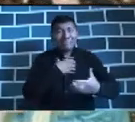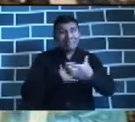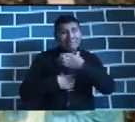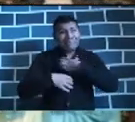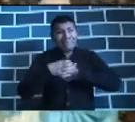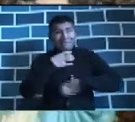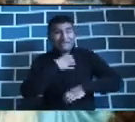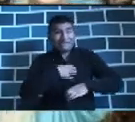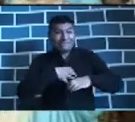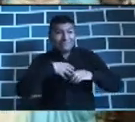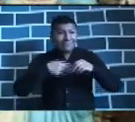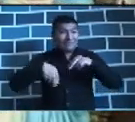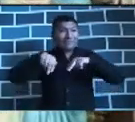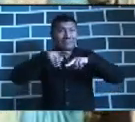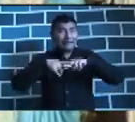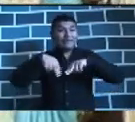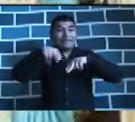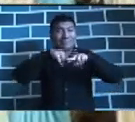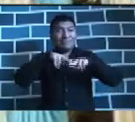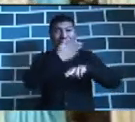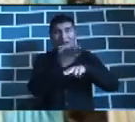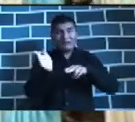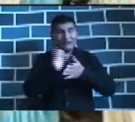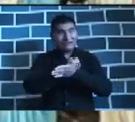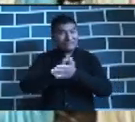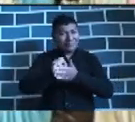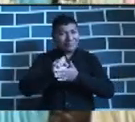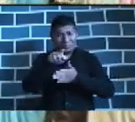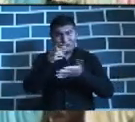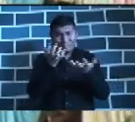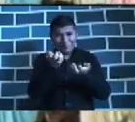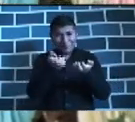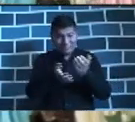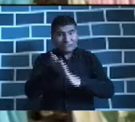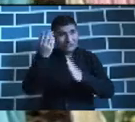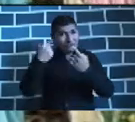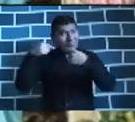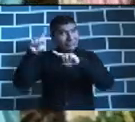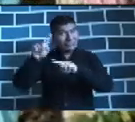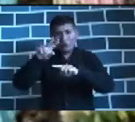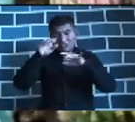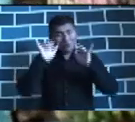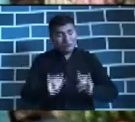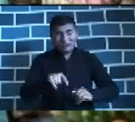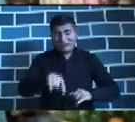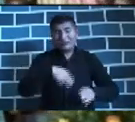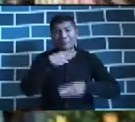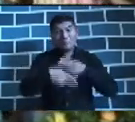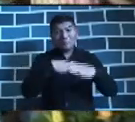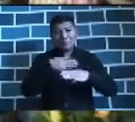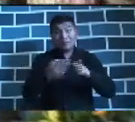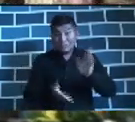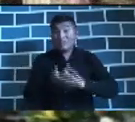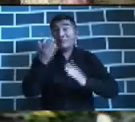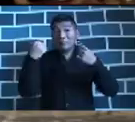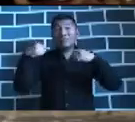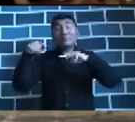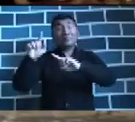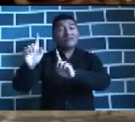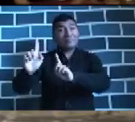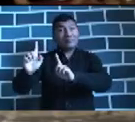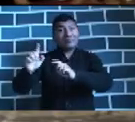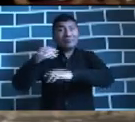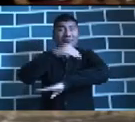de algo más si tú eres de esos vuela no te quedes a ras de tierra vuela vuela